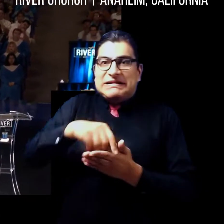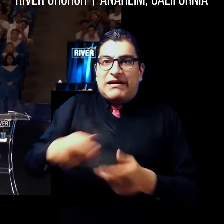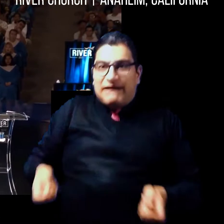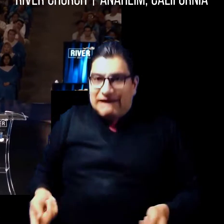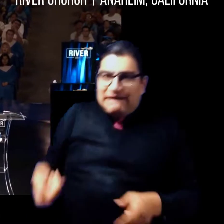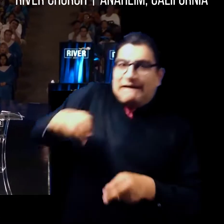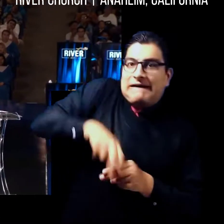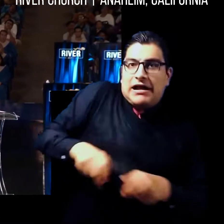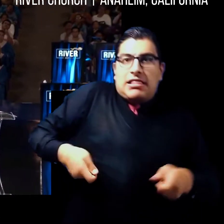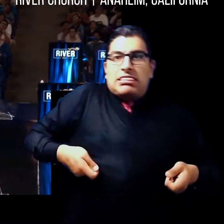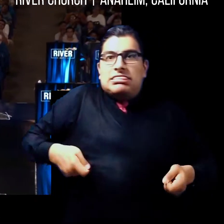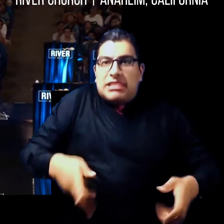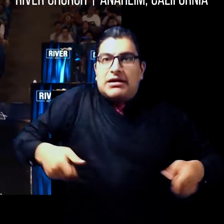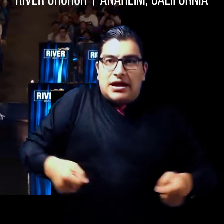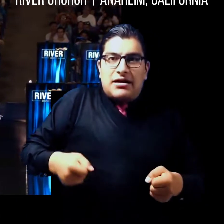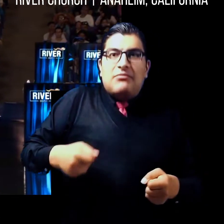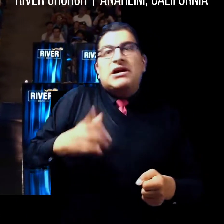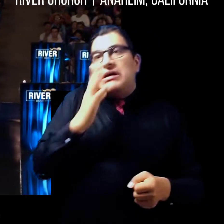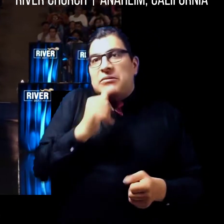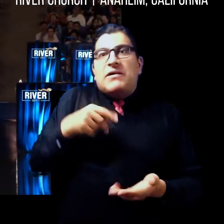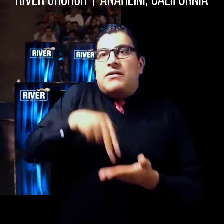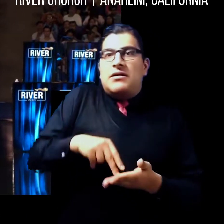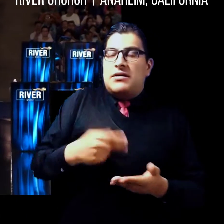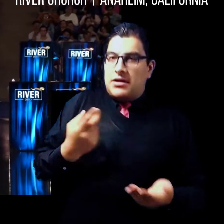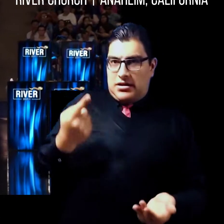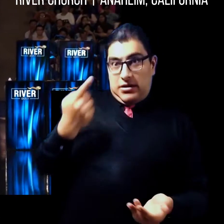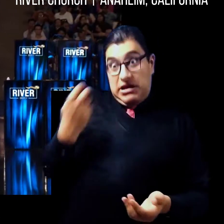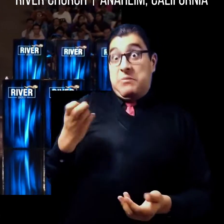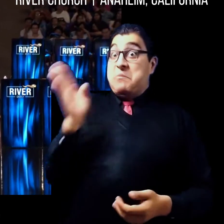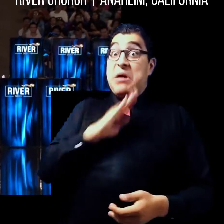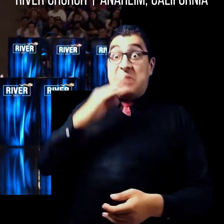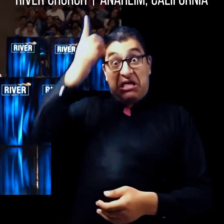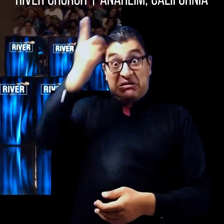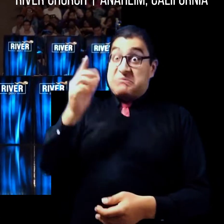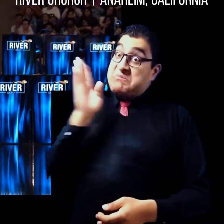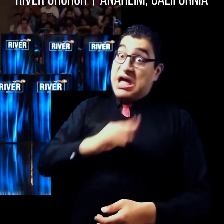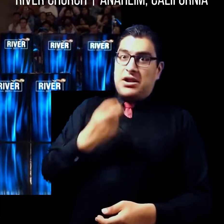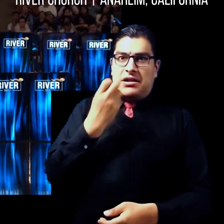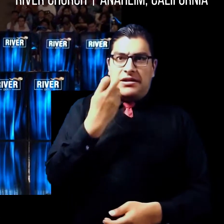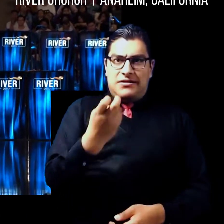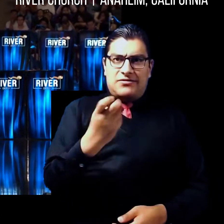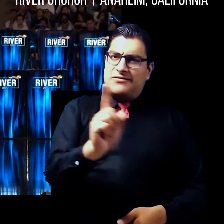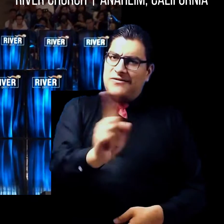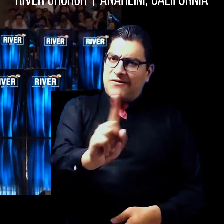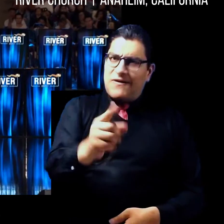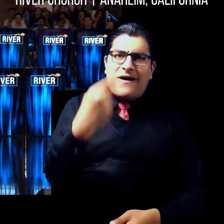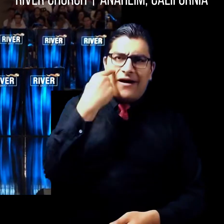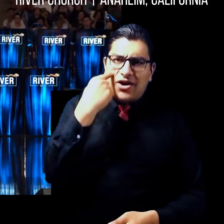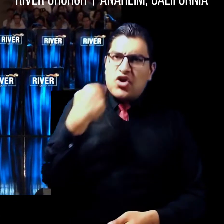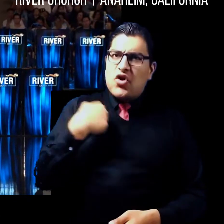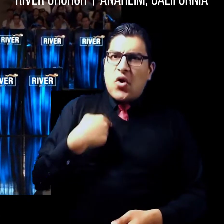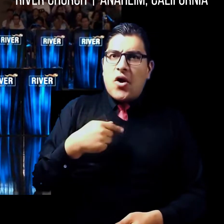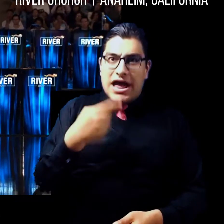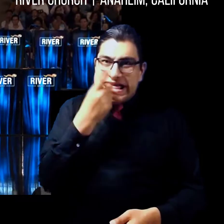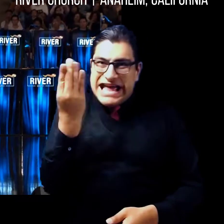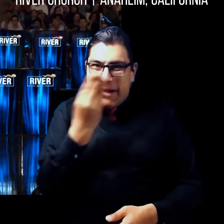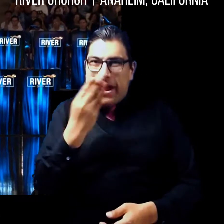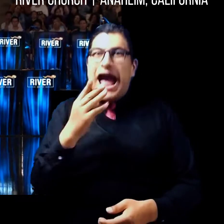Pablo dice algo maravilloso que a veces se nos pasa por alto. Yo he aprendido a